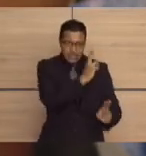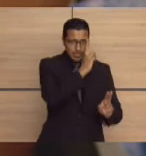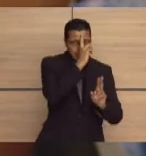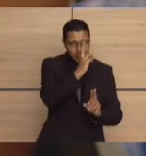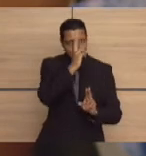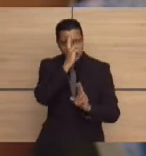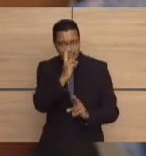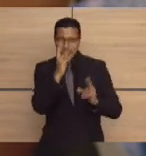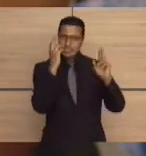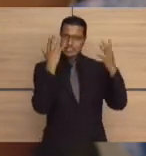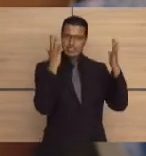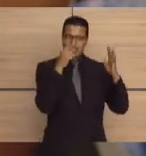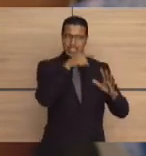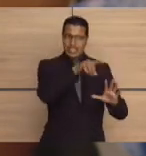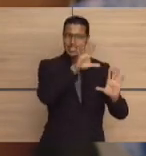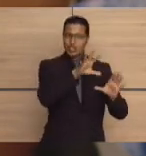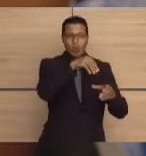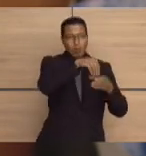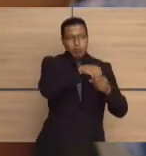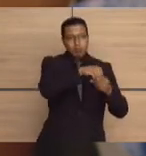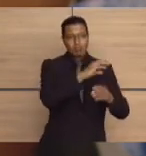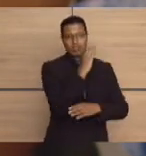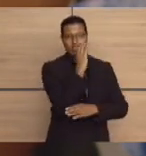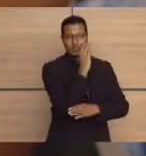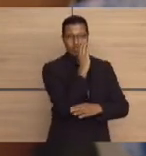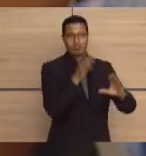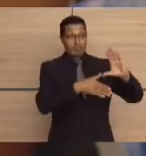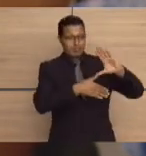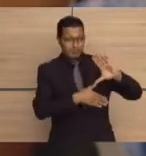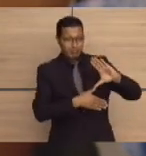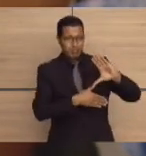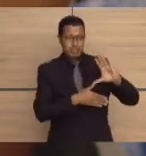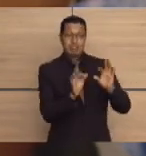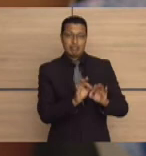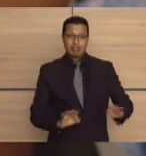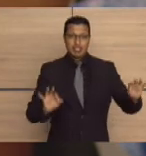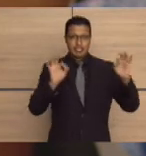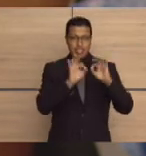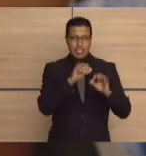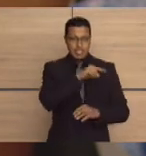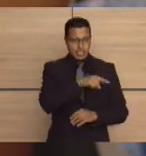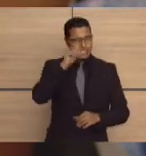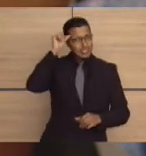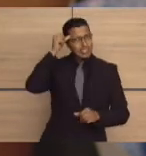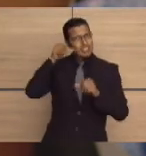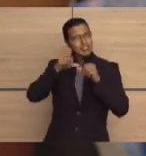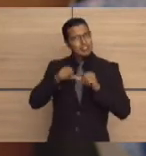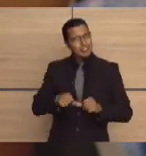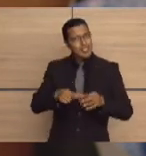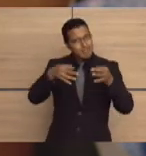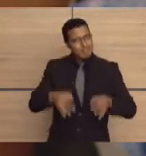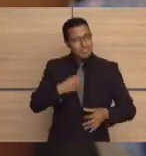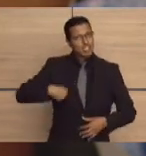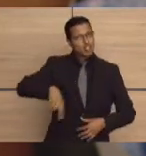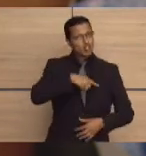distintos componentes de nuestra nacionalidad es algo fundamental para tener una noción precisa y verdadera de qué